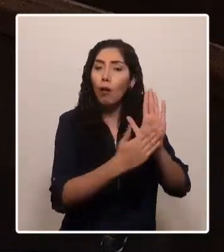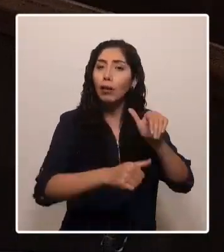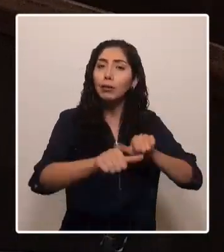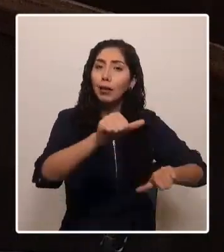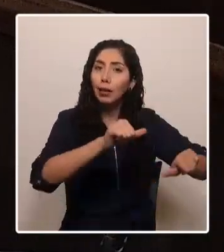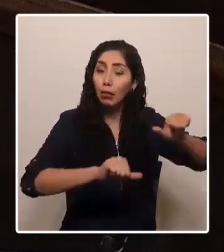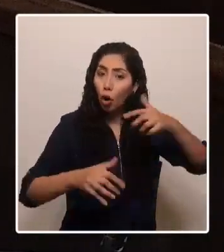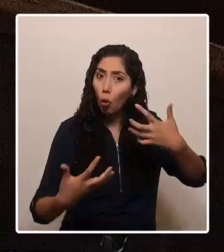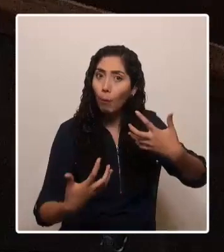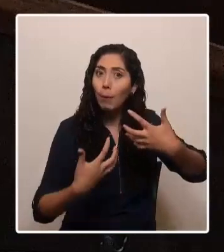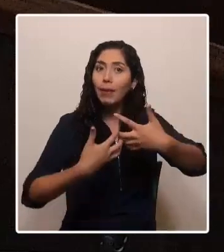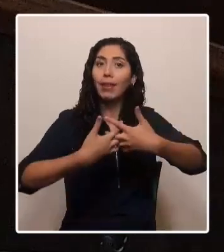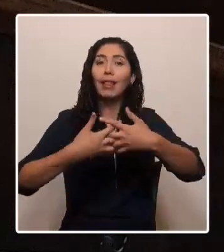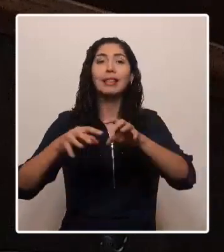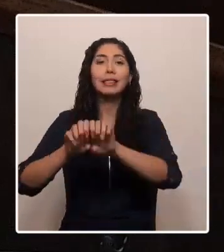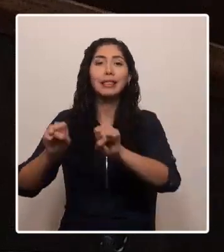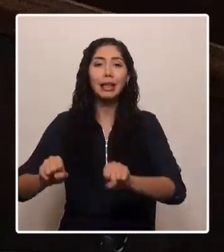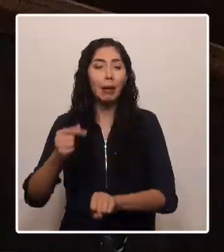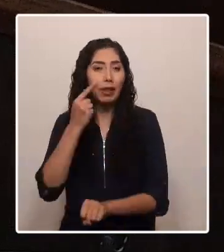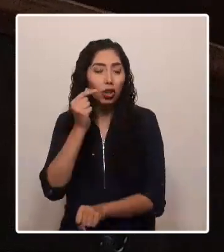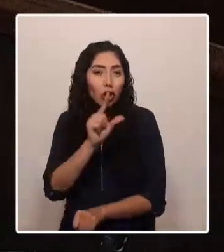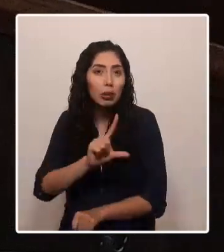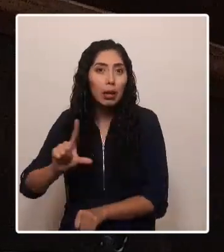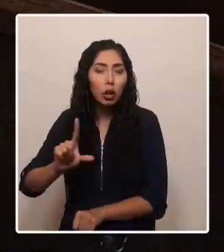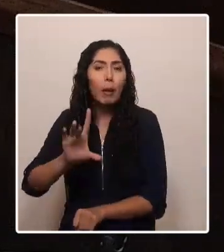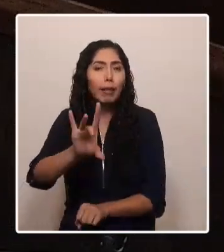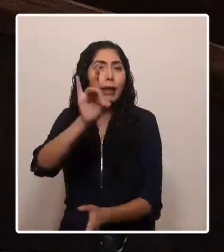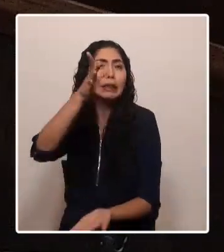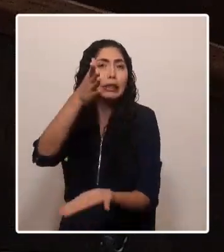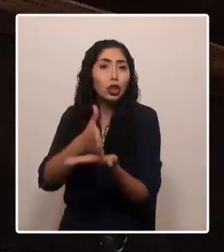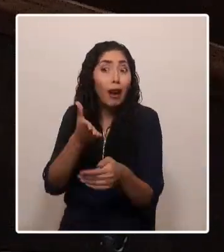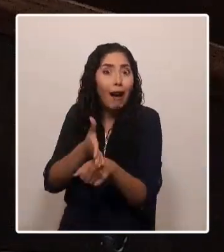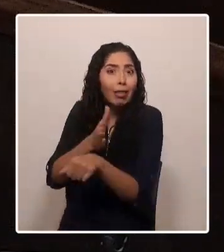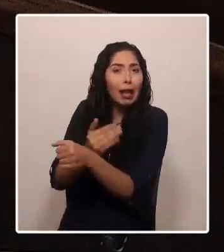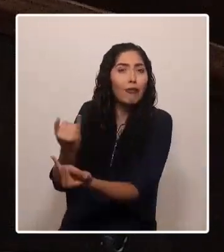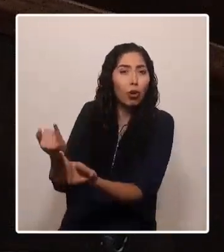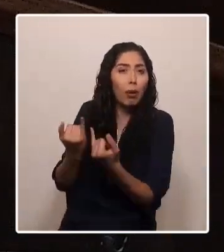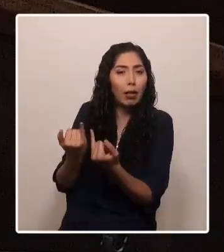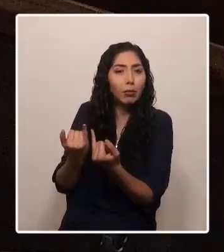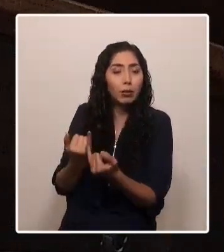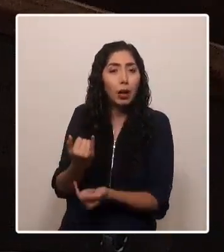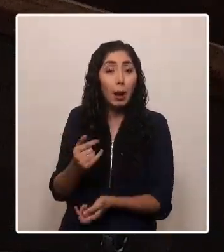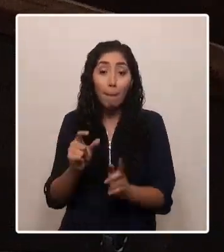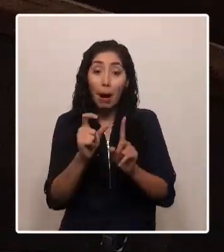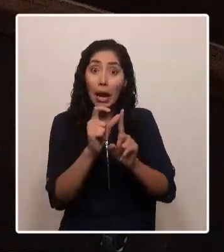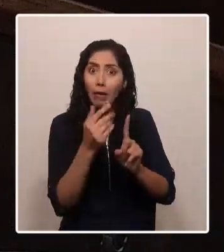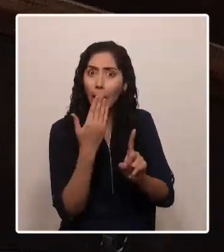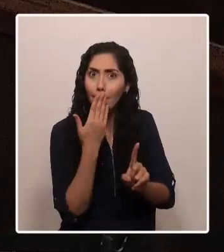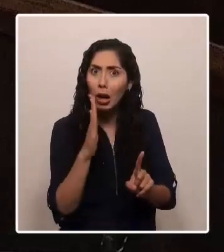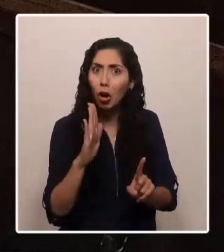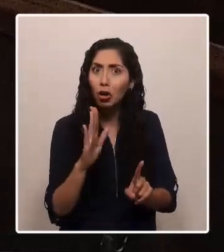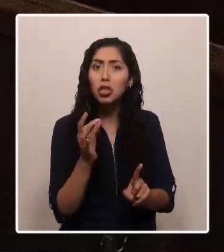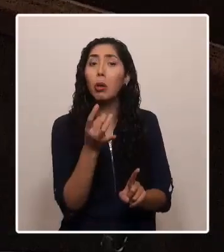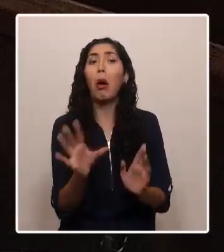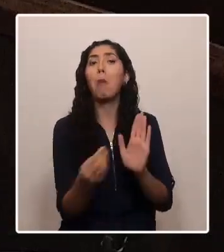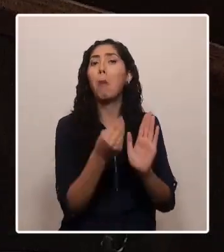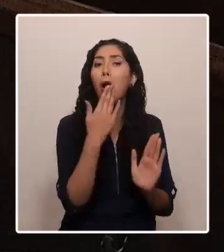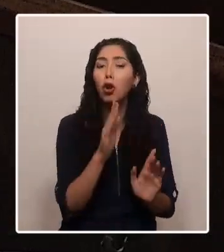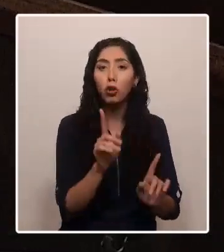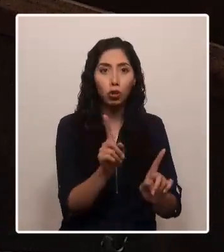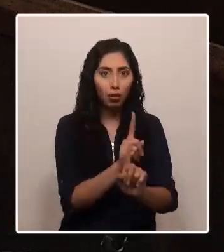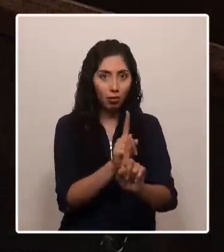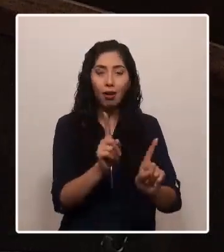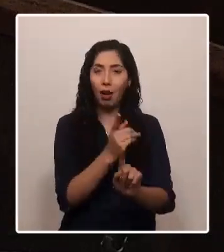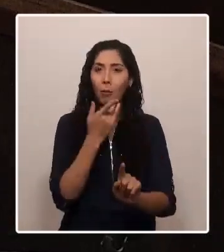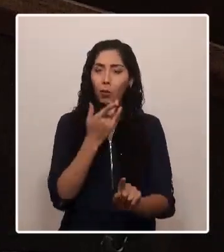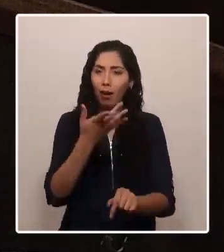conocimiento para la toma de decisiones informadas. La palabra mejor no es antojadiza, es fruto del trabajo internacional en esta materia e